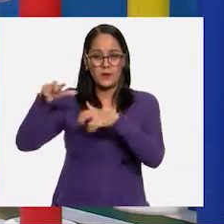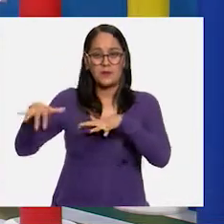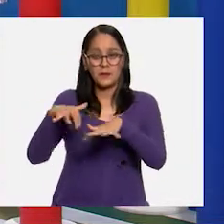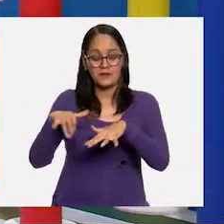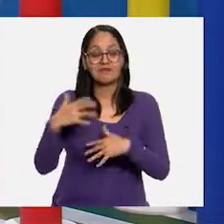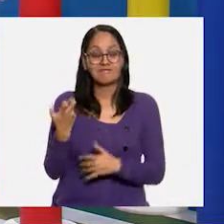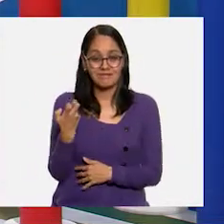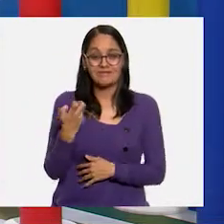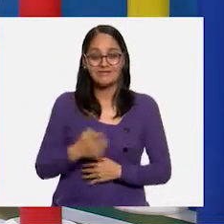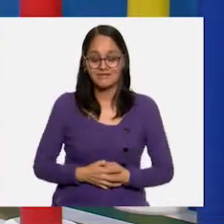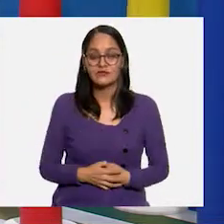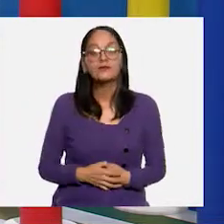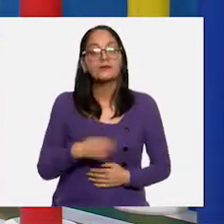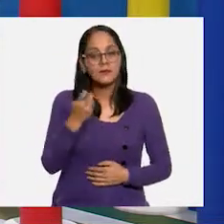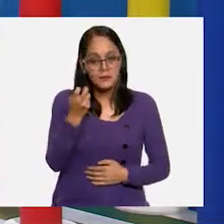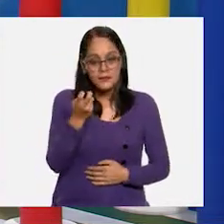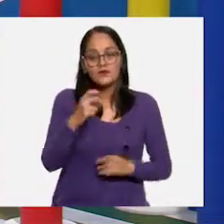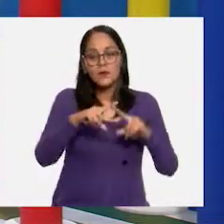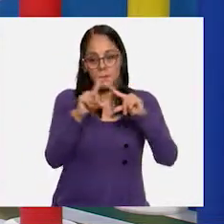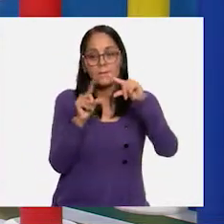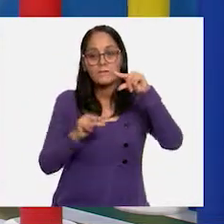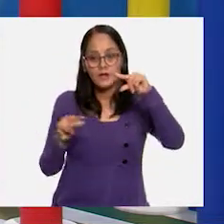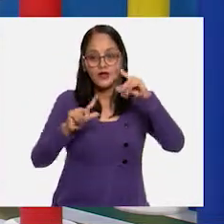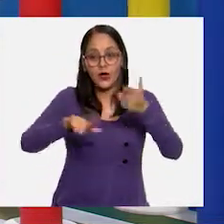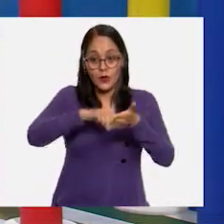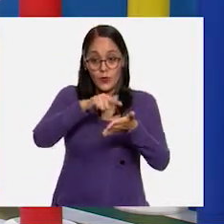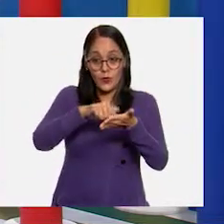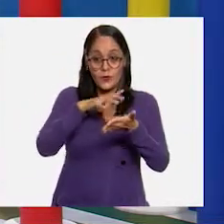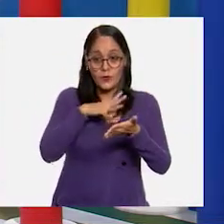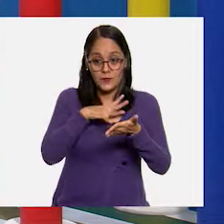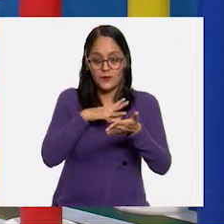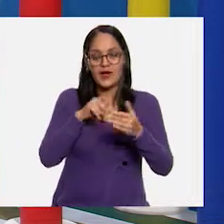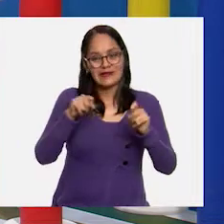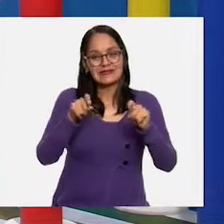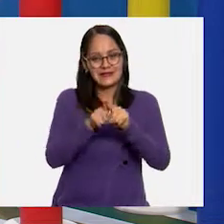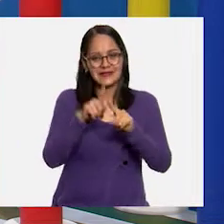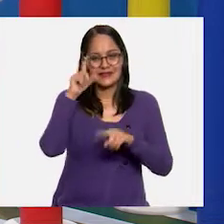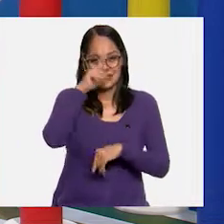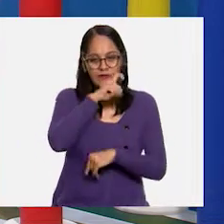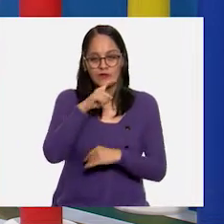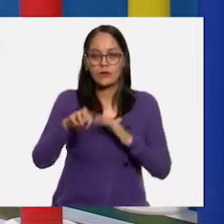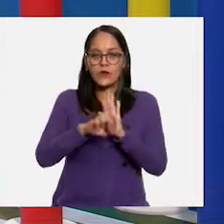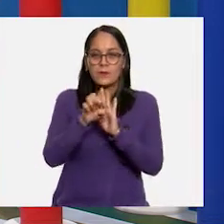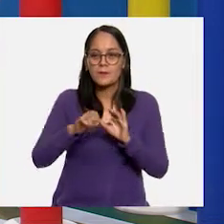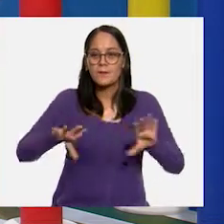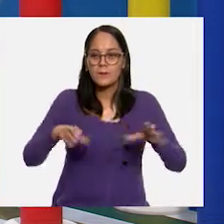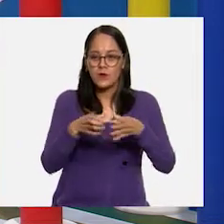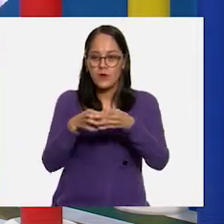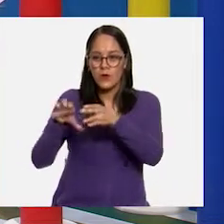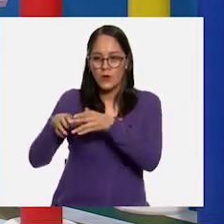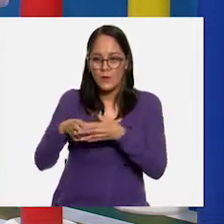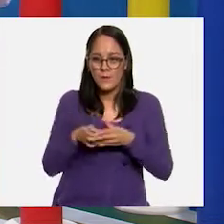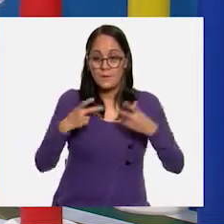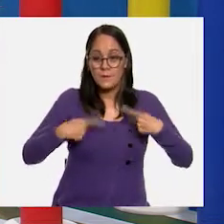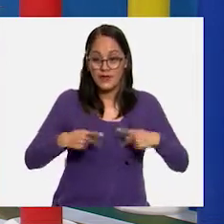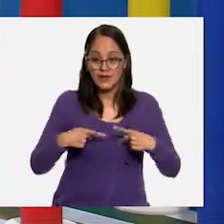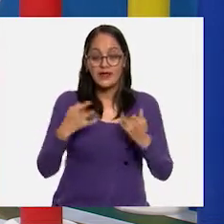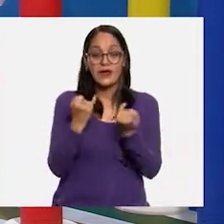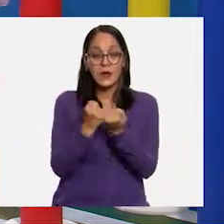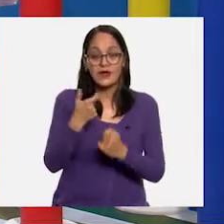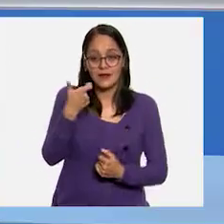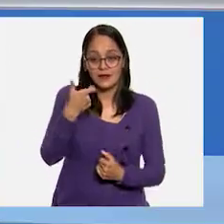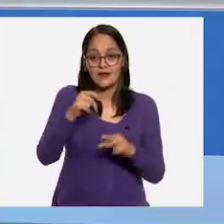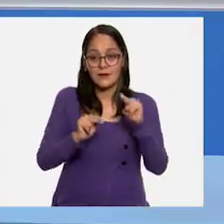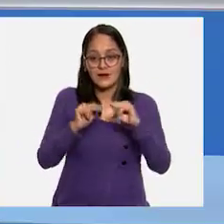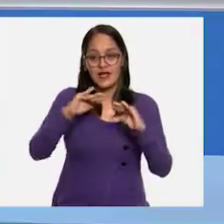cambio climático por su ubicación y medio natural, la forma en que se han establecido las poblaciones y la desigualdad